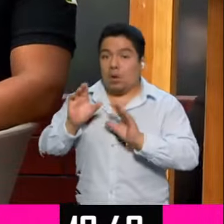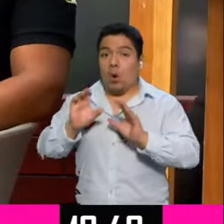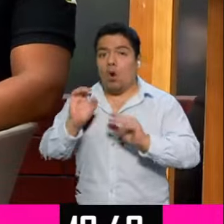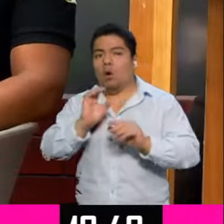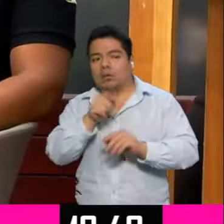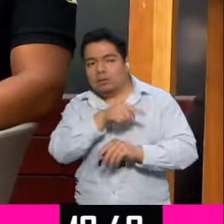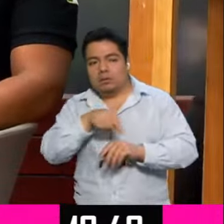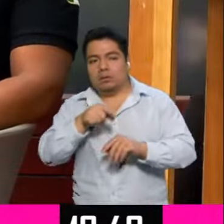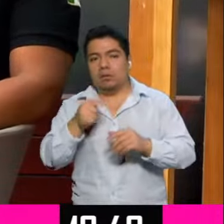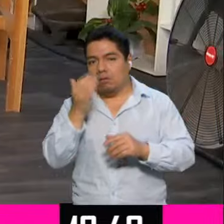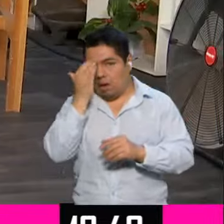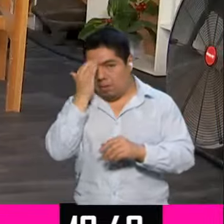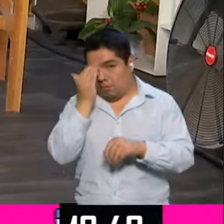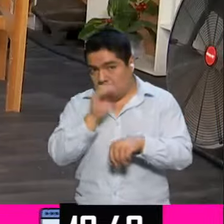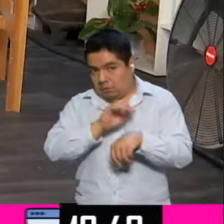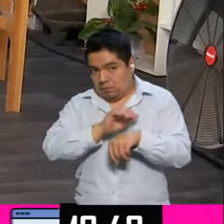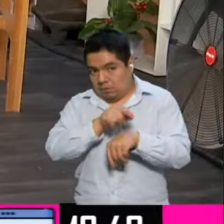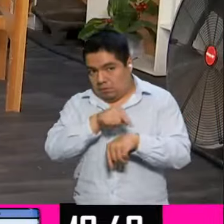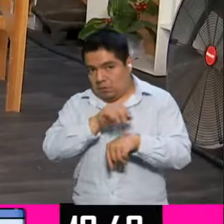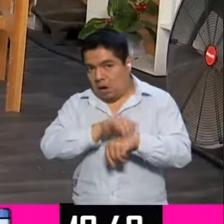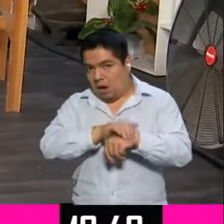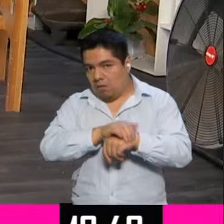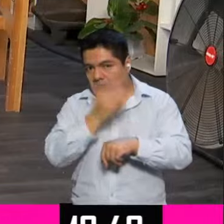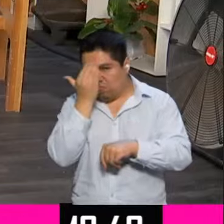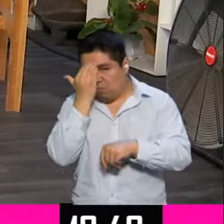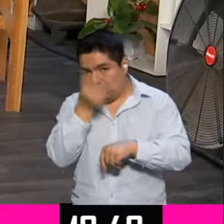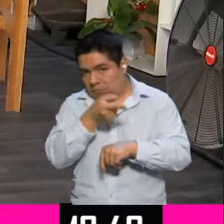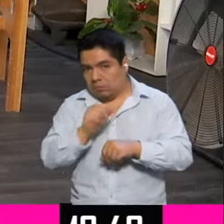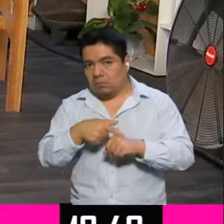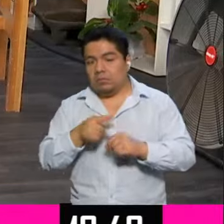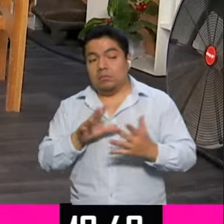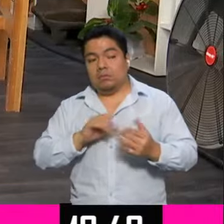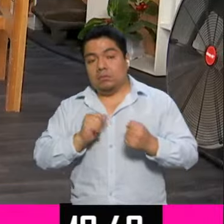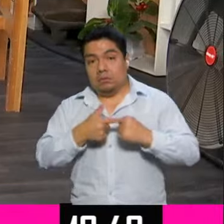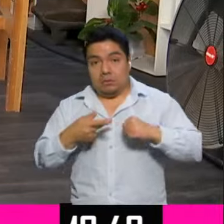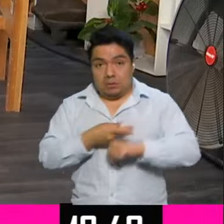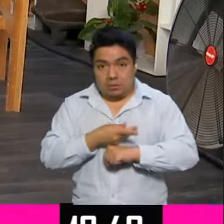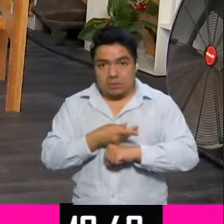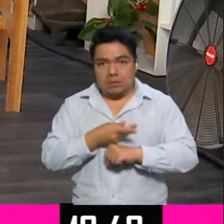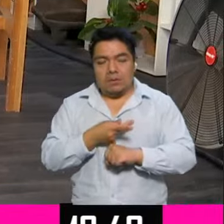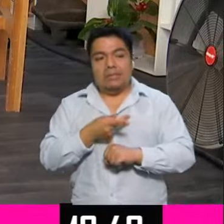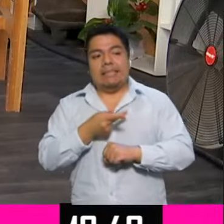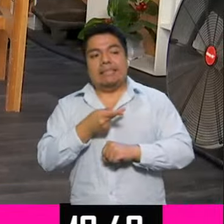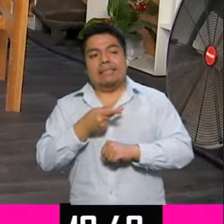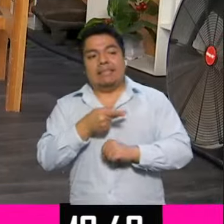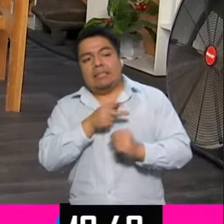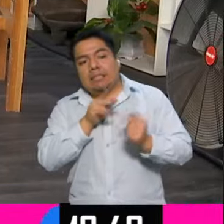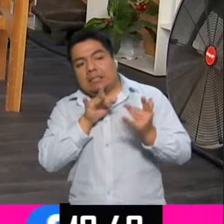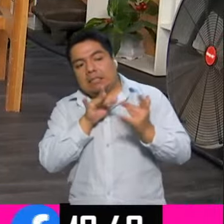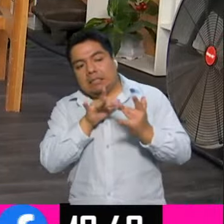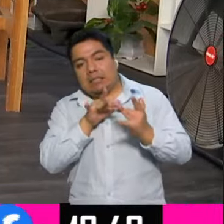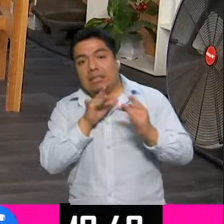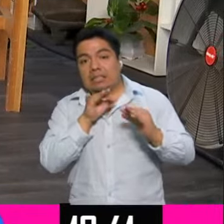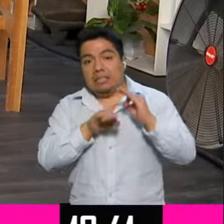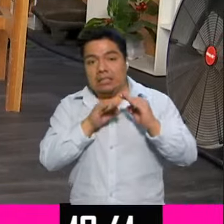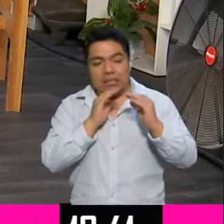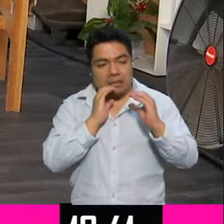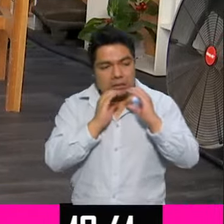o conocemos a alguien, todos deberíamos detenerlo. Todos deberíamos detenerlo. Entonces, llegado el momento, poder tener esa comunicación y esa